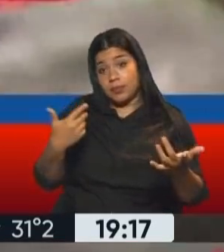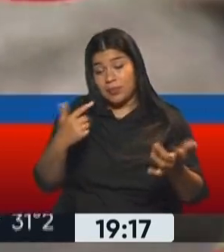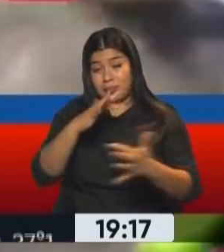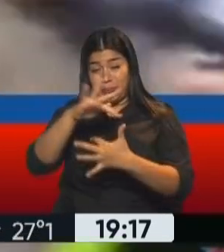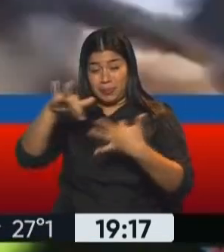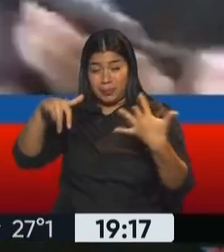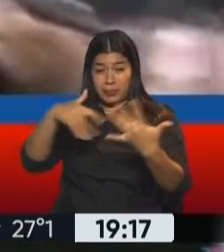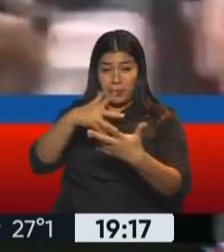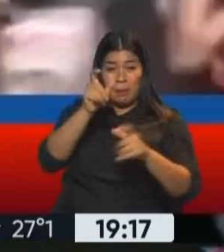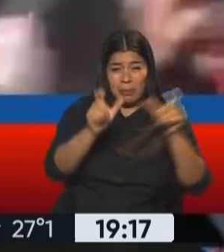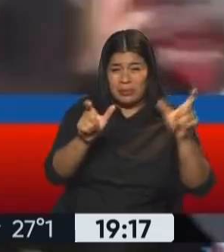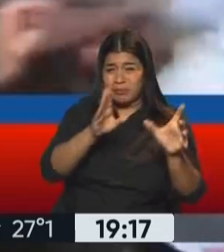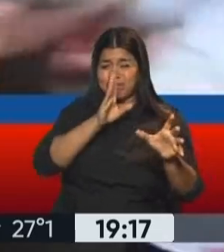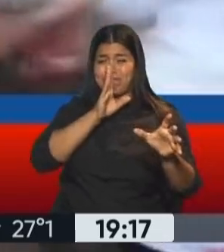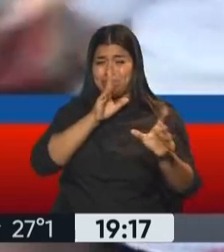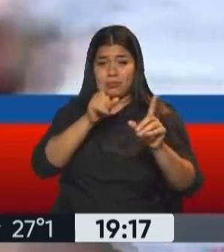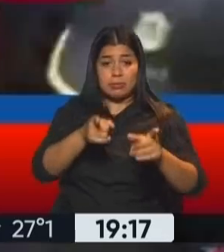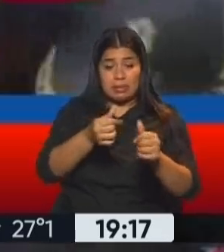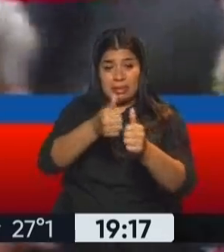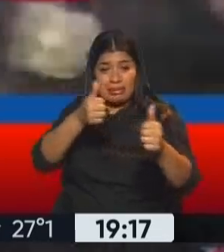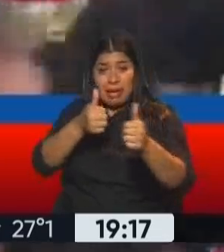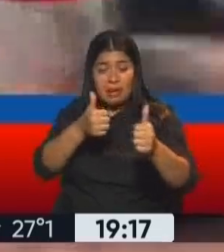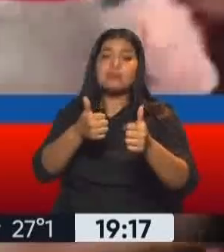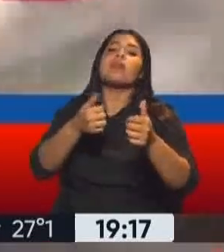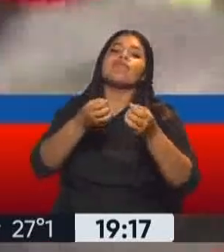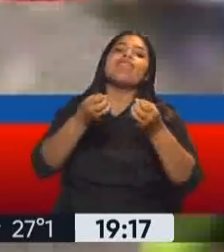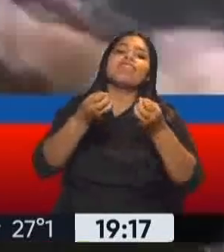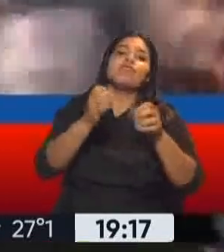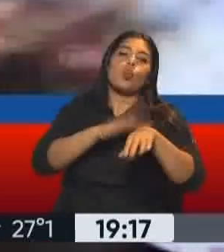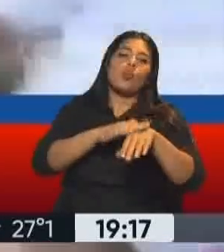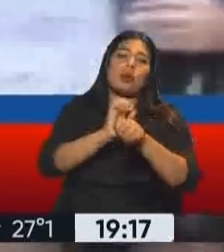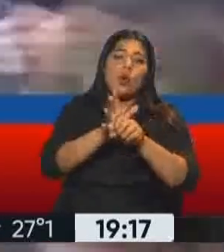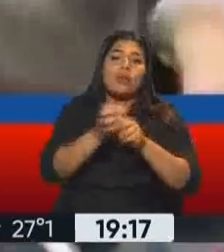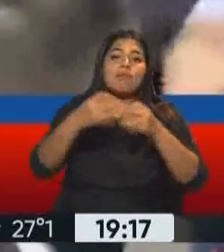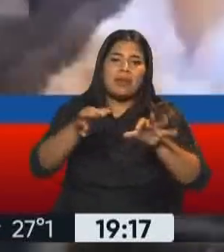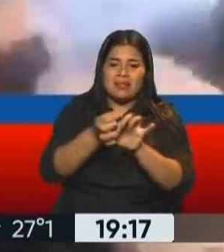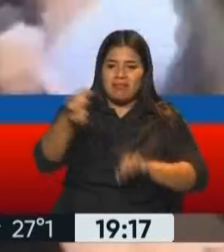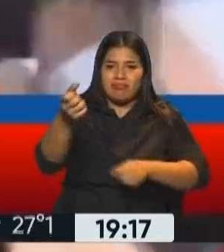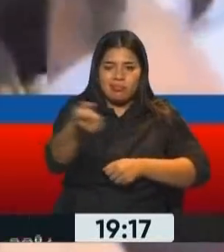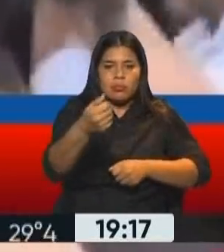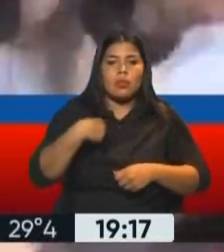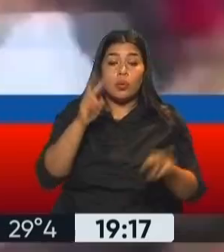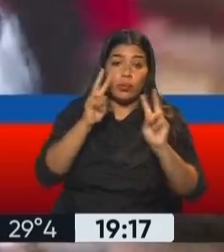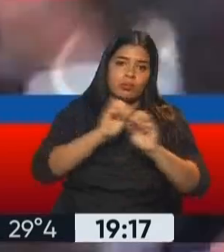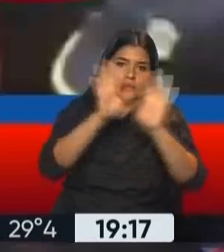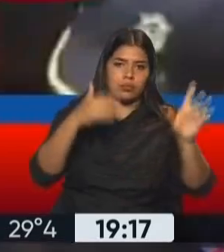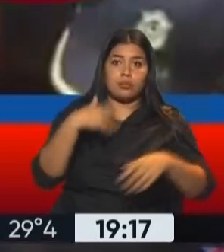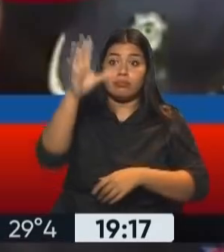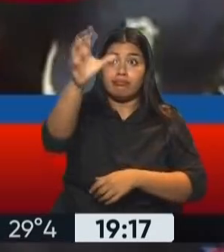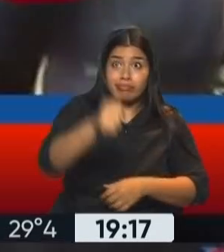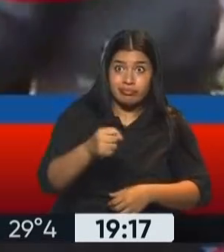periodistas a también mantener distancia a partir del COVID. Claro. Eso ahí tiene el micrófono y lo vemos literalmente cómo lo toma con total